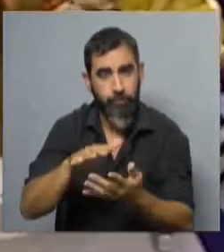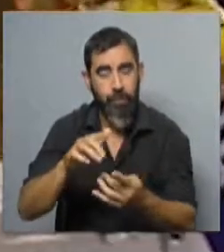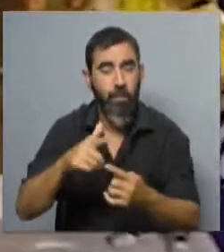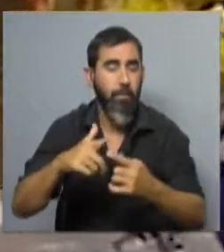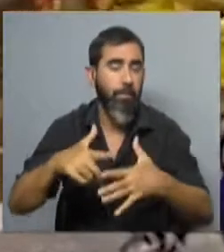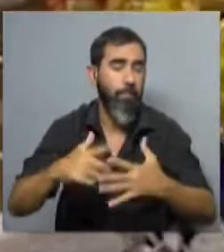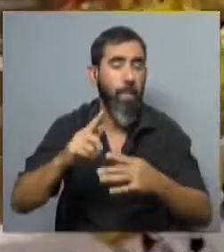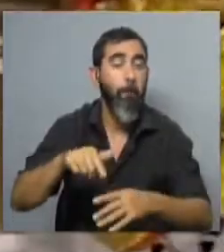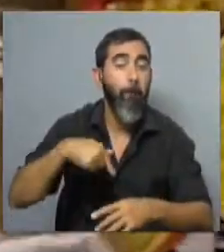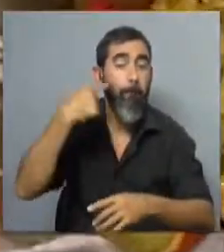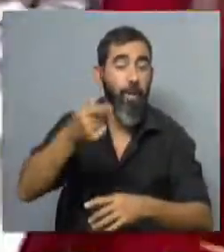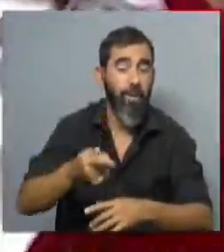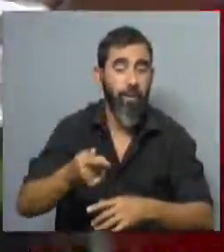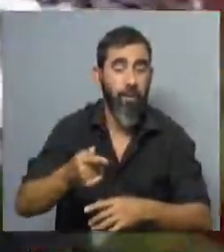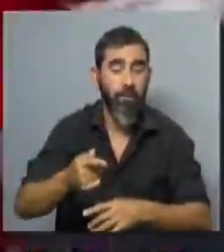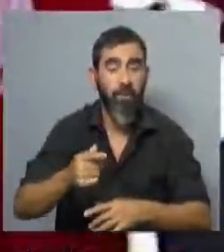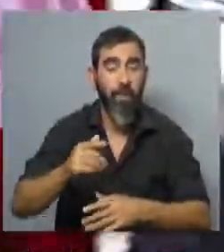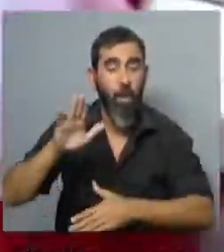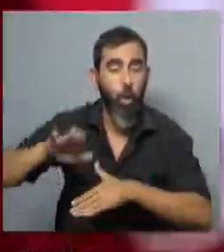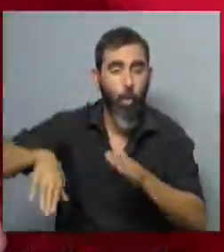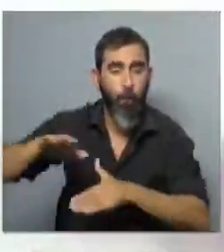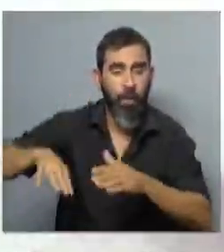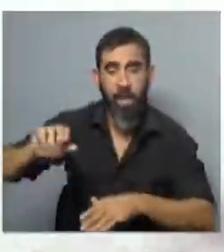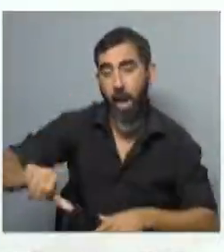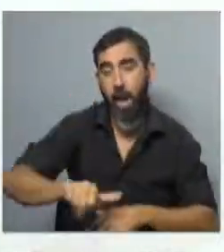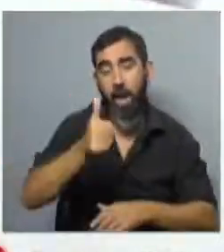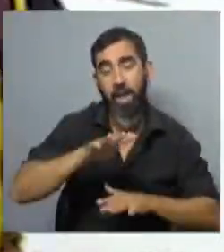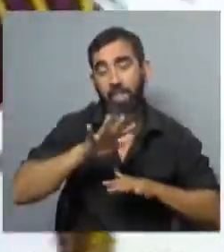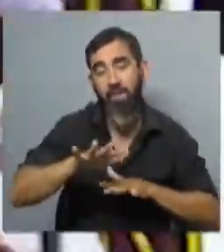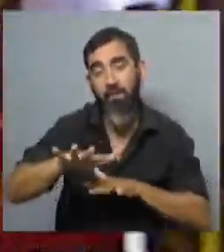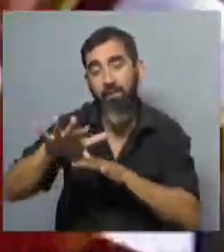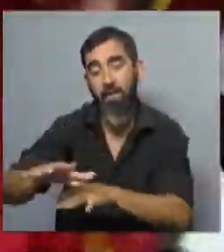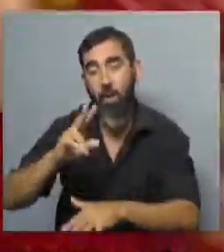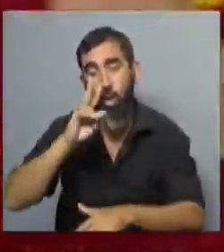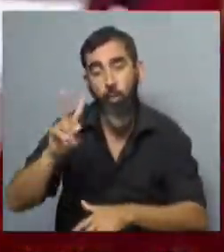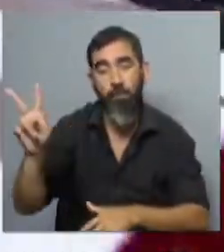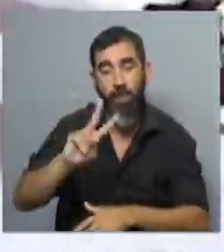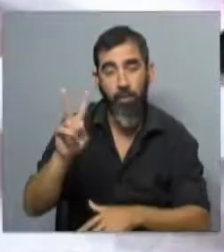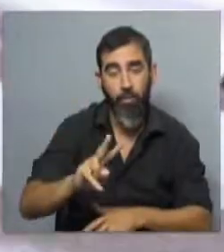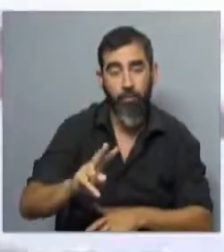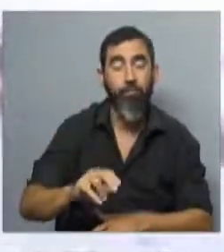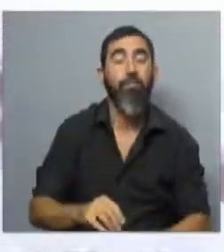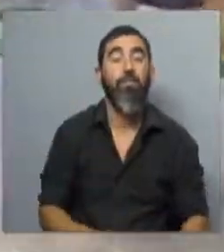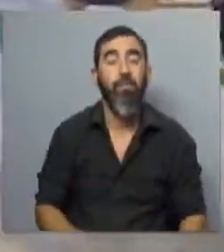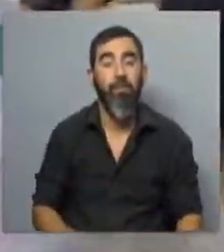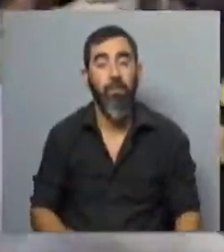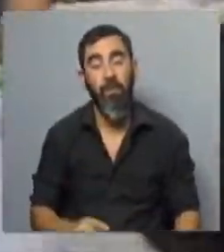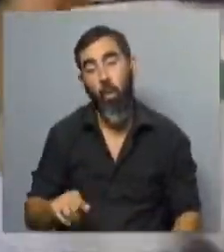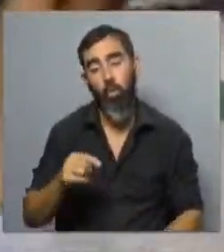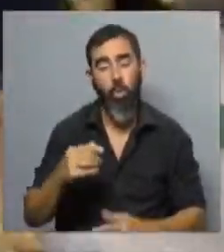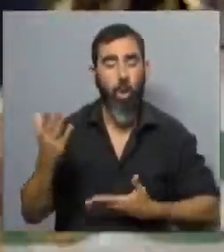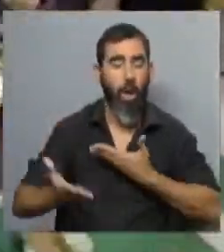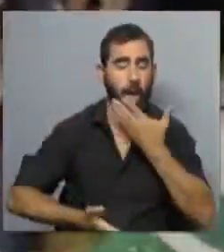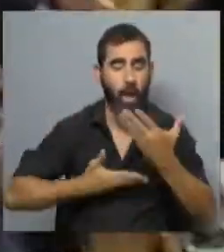de inicio mañana serán Senseribó, la comparsa ganadora del desfile de llamadas 2022, Eli Almic y Majo y la del